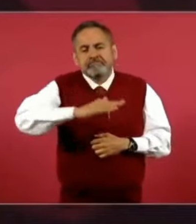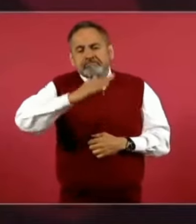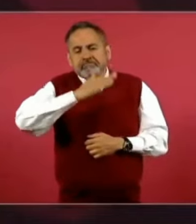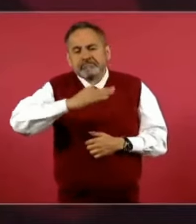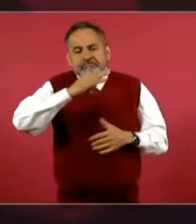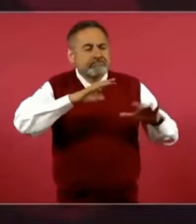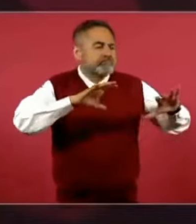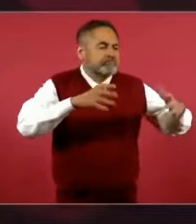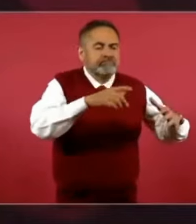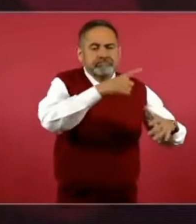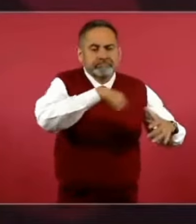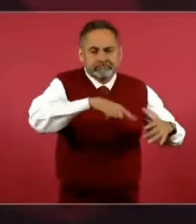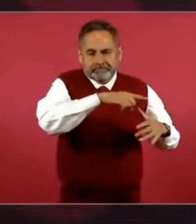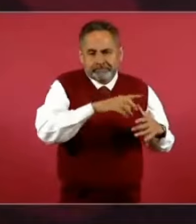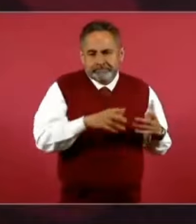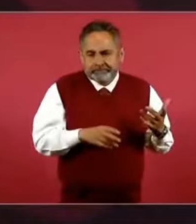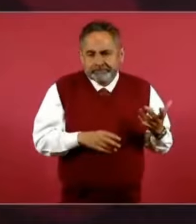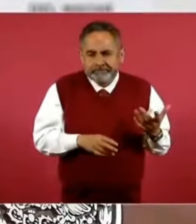de